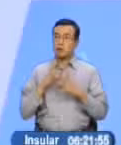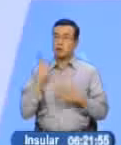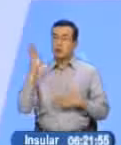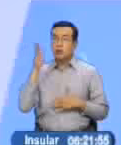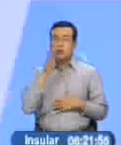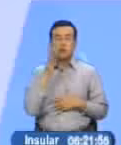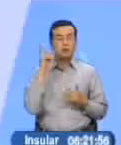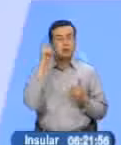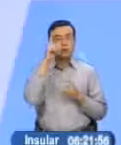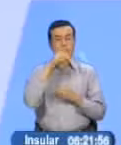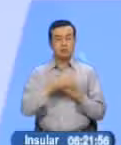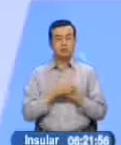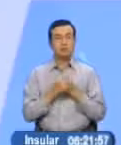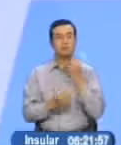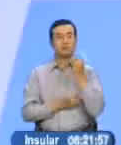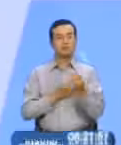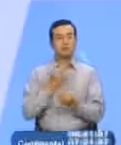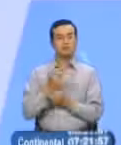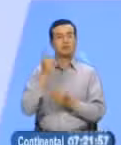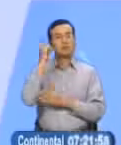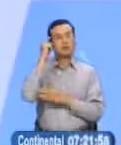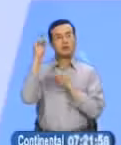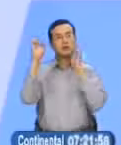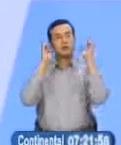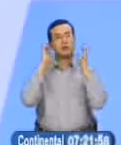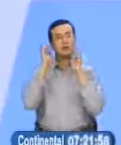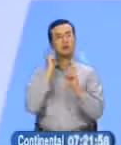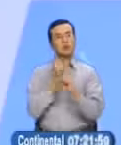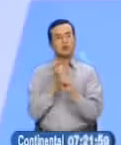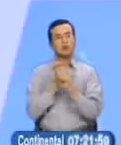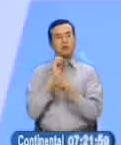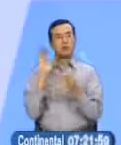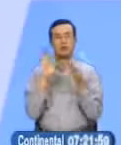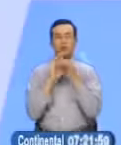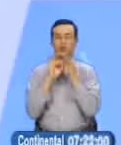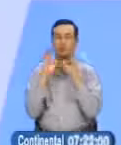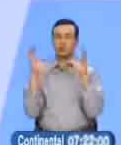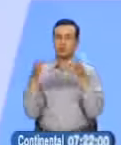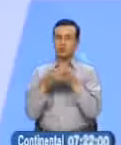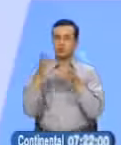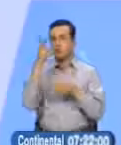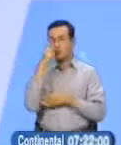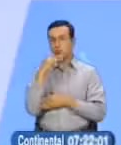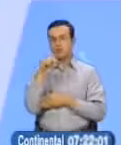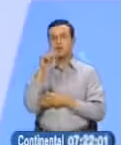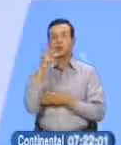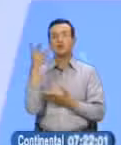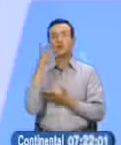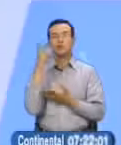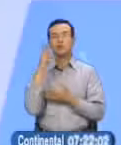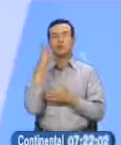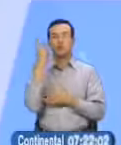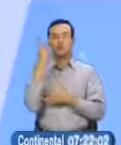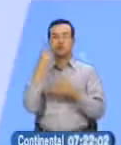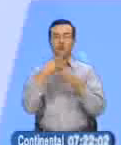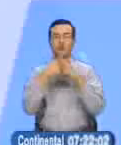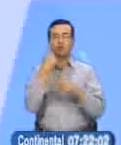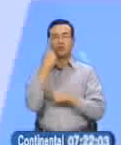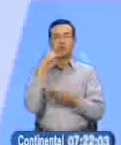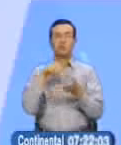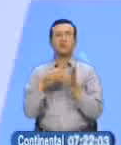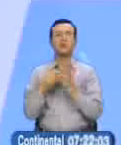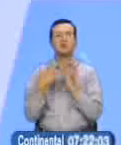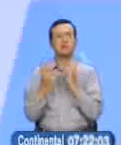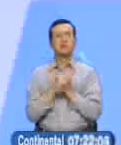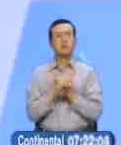vacaciones, hemos ideado una estrategia particular junto con la Asociación Hotelera, una campaña que se llama 2x1. ¿En qué consiste